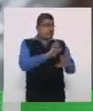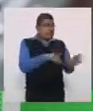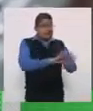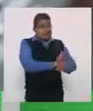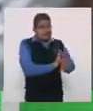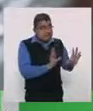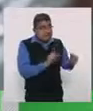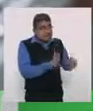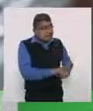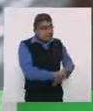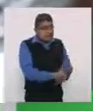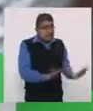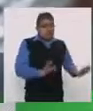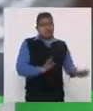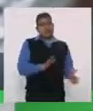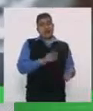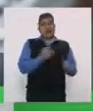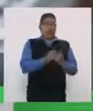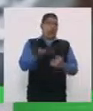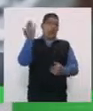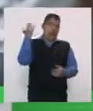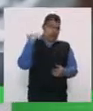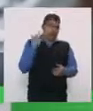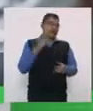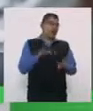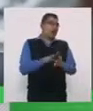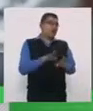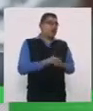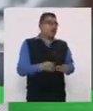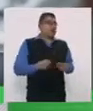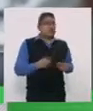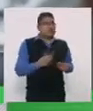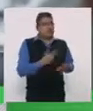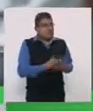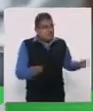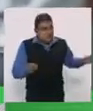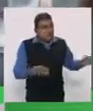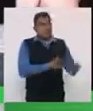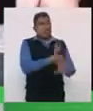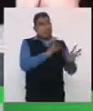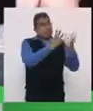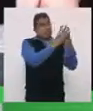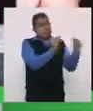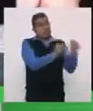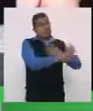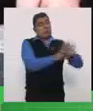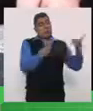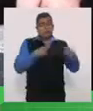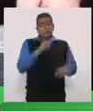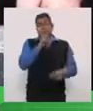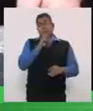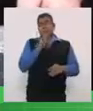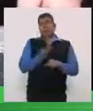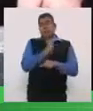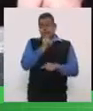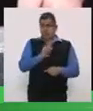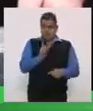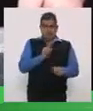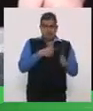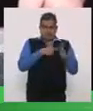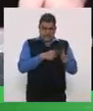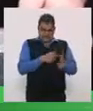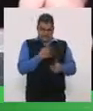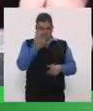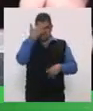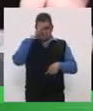actuando en este momento de la misma manera que actuó en los primeros capítulos de mi vida, desaparezco al personaje de mi biografía. No, sigue estando ahí y